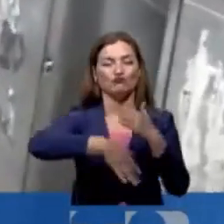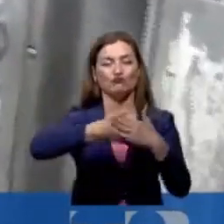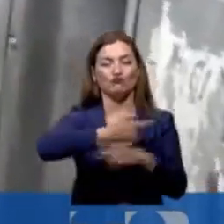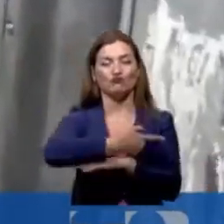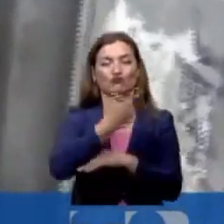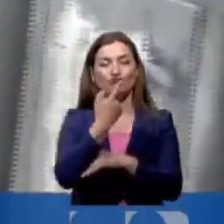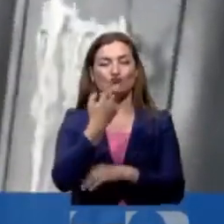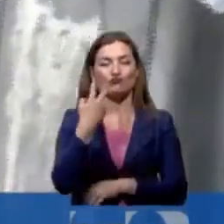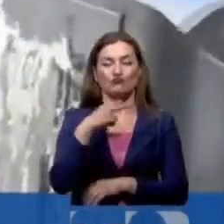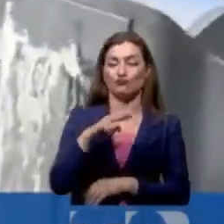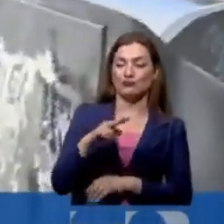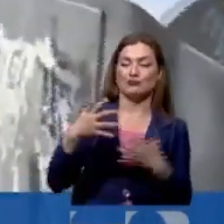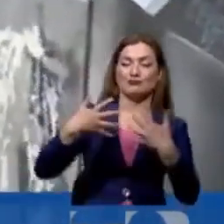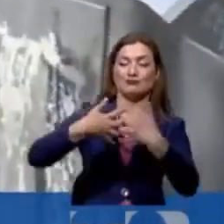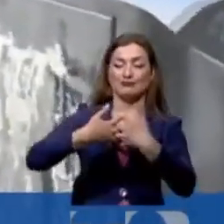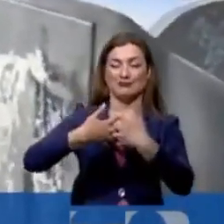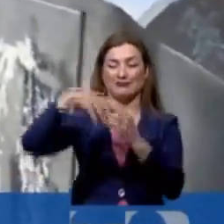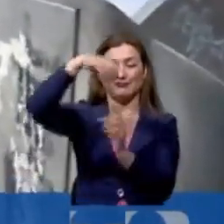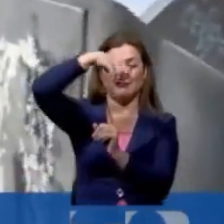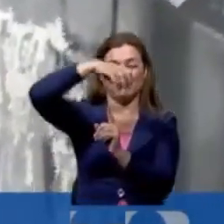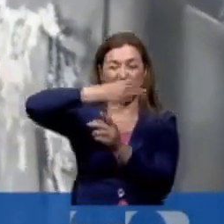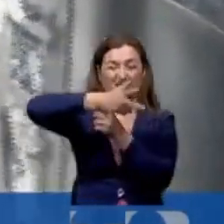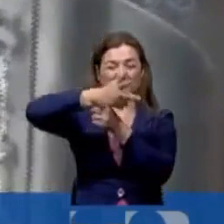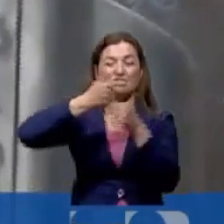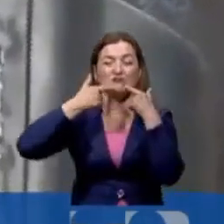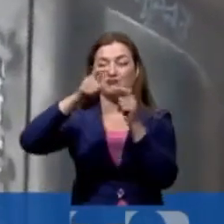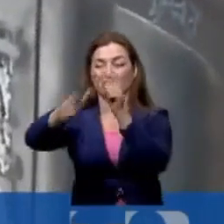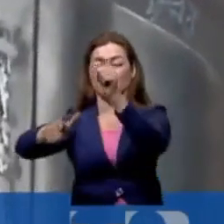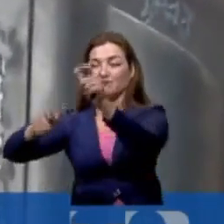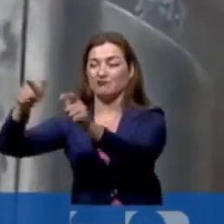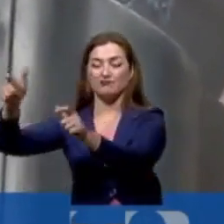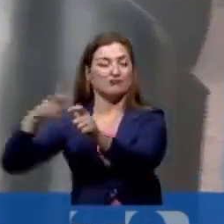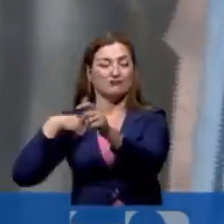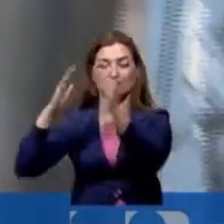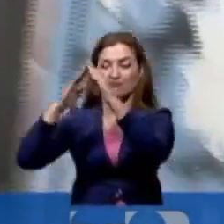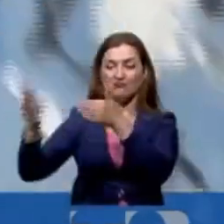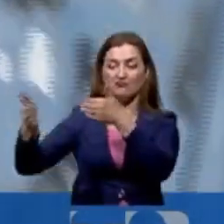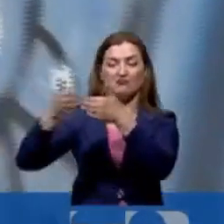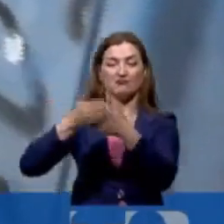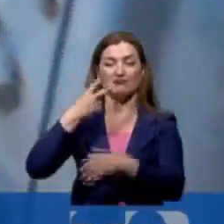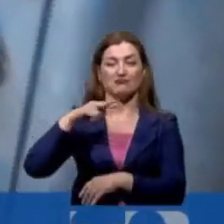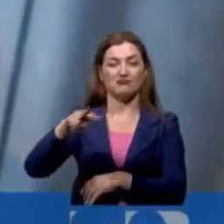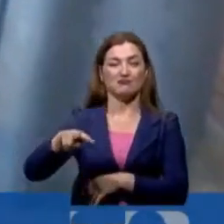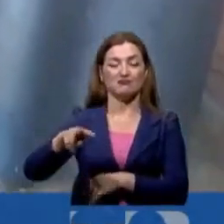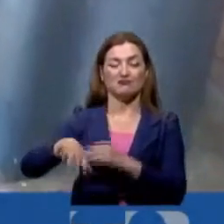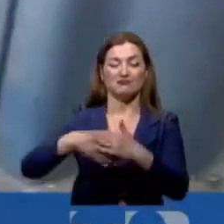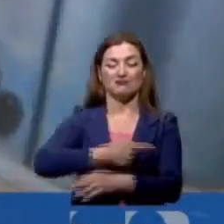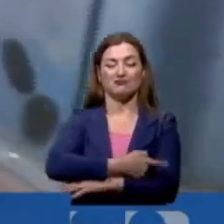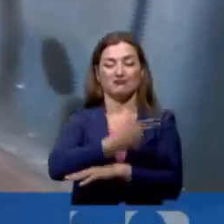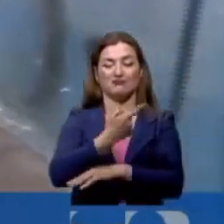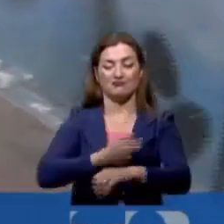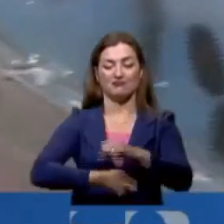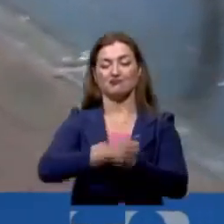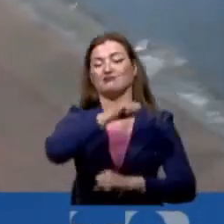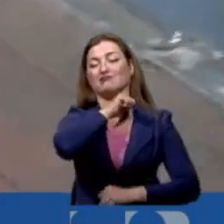salimos precisamente en los enlaces en vivo con los vecinos, con la gente, es que manifiestan que son diariamente y